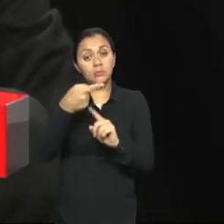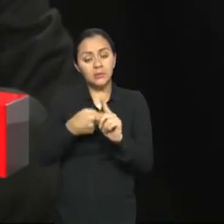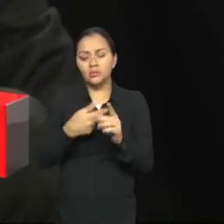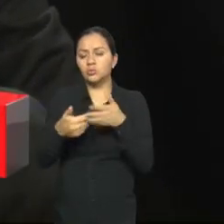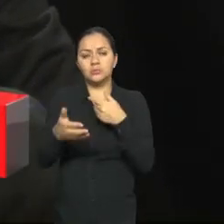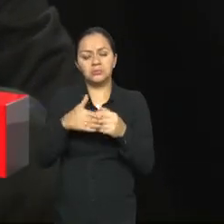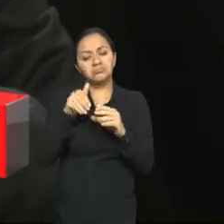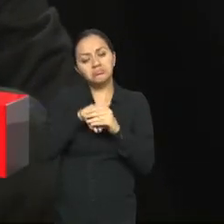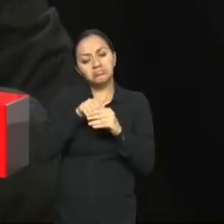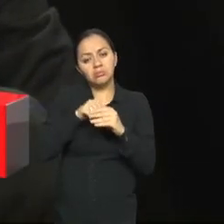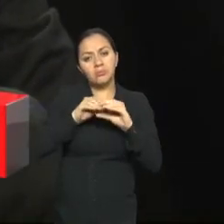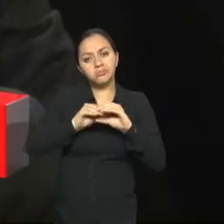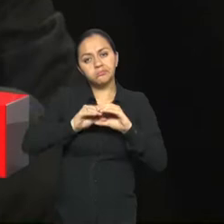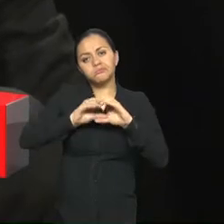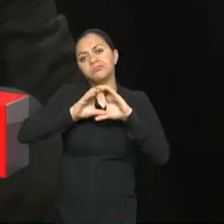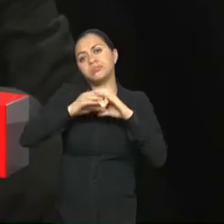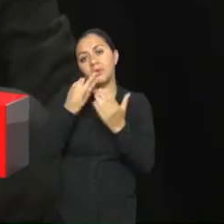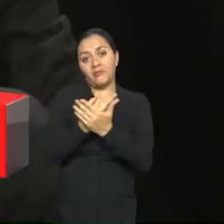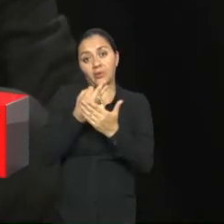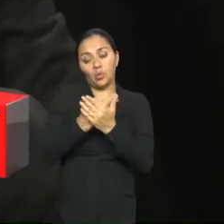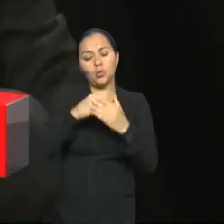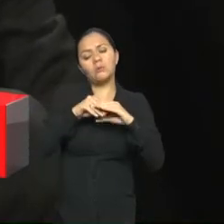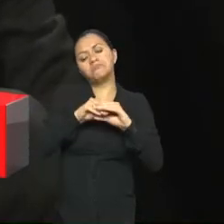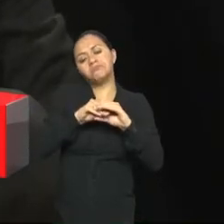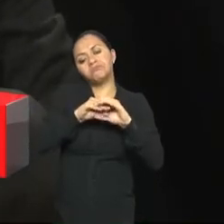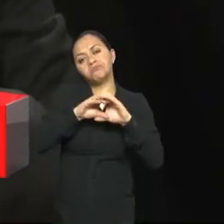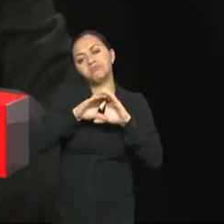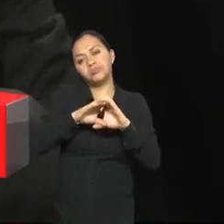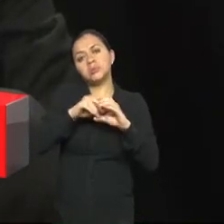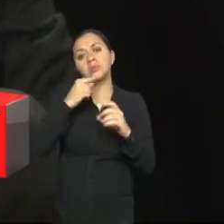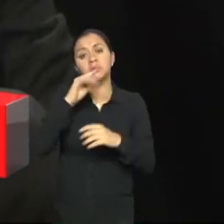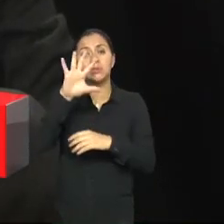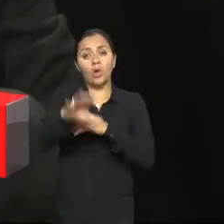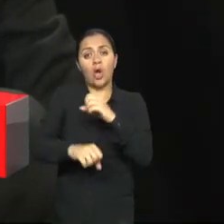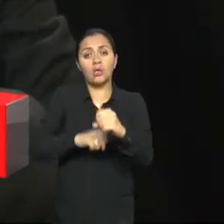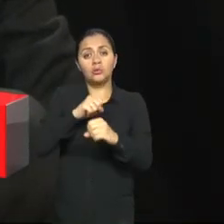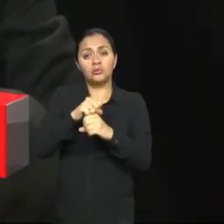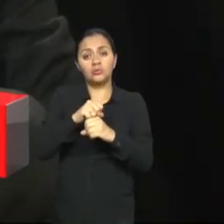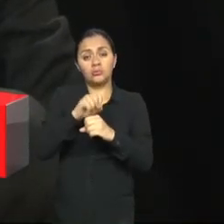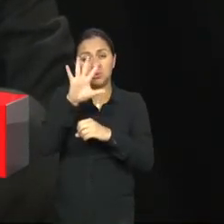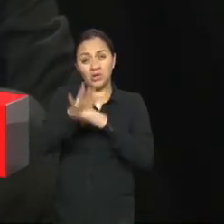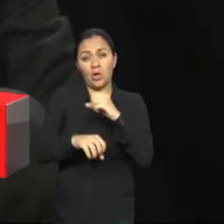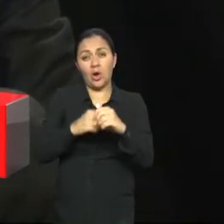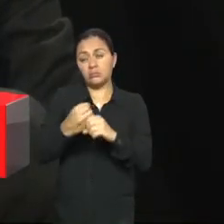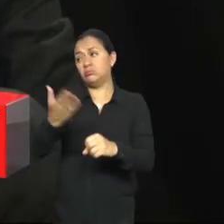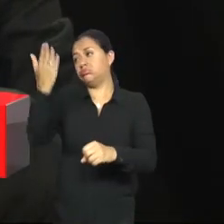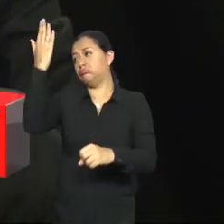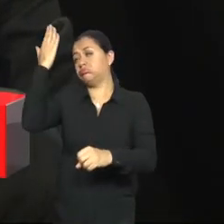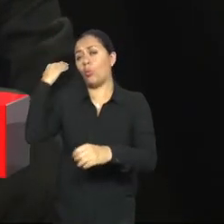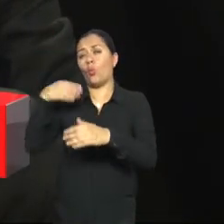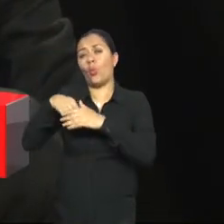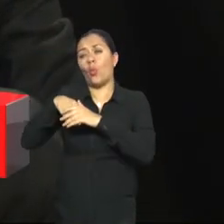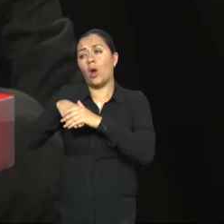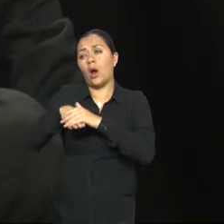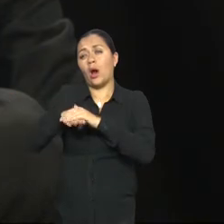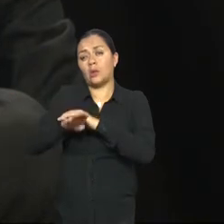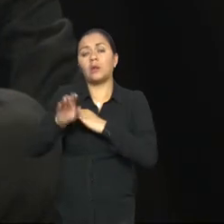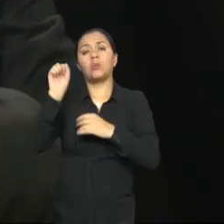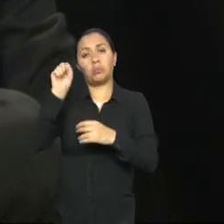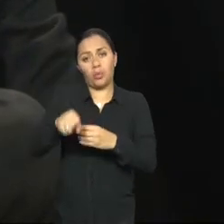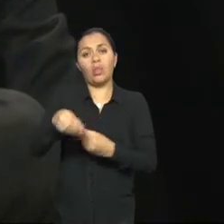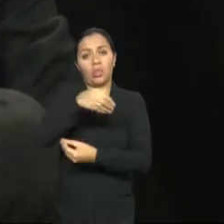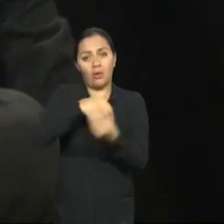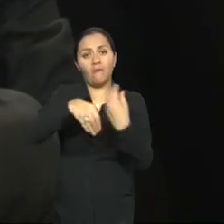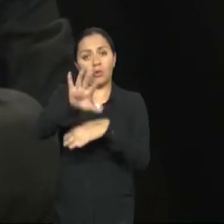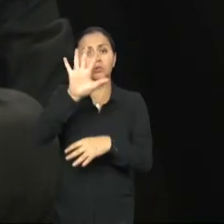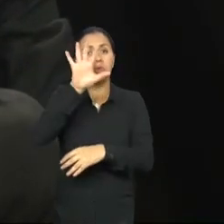derecho de poder acceder a la devolución hasta 5 años. Es decir, que tus facturas de años de atrás, tú puedes tener la